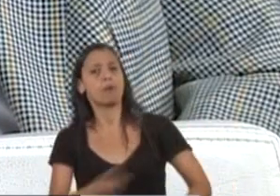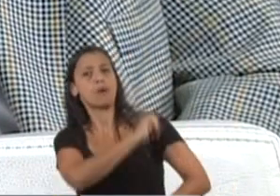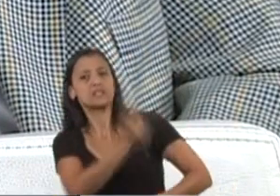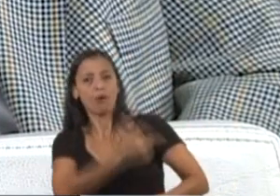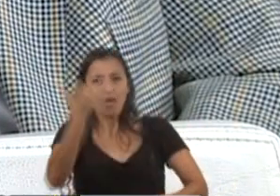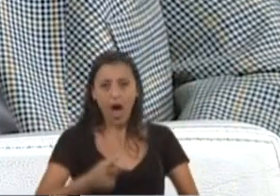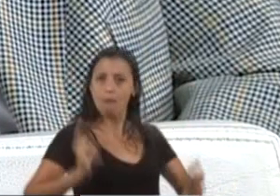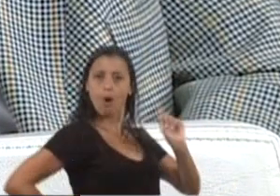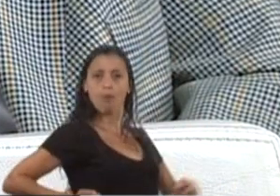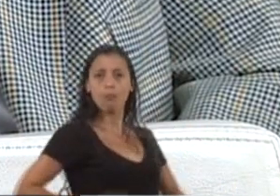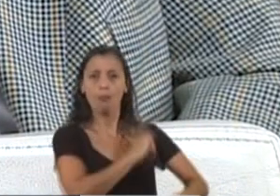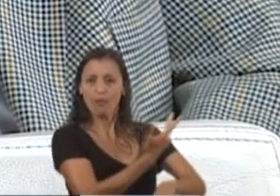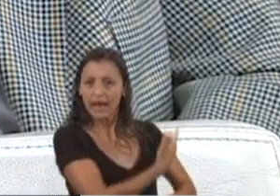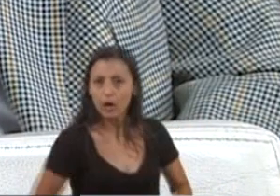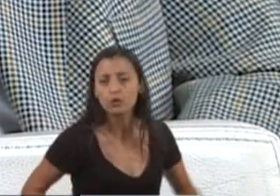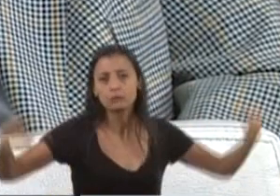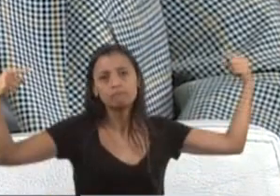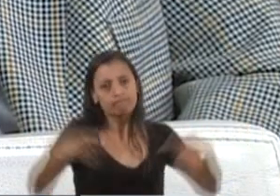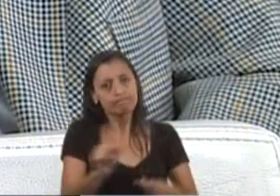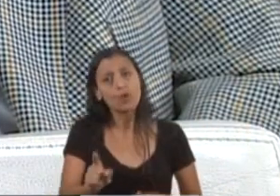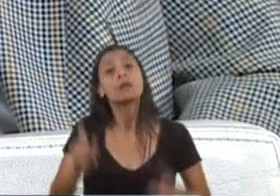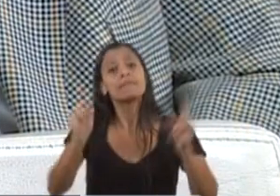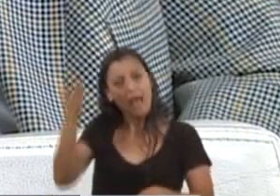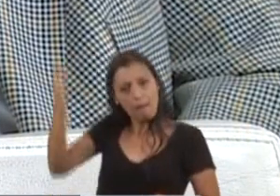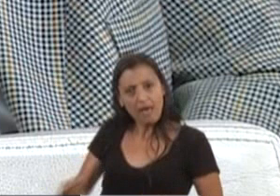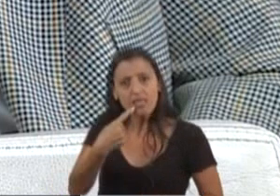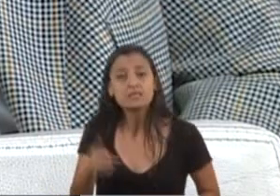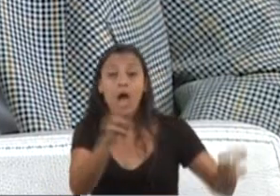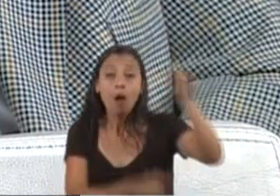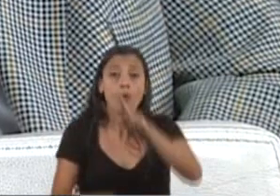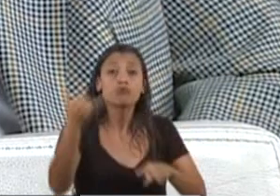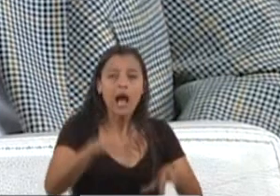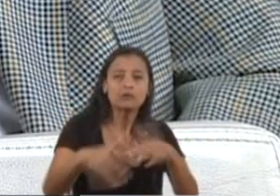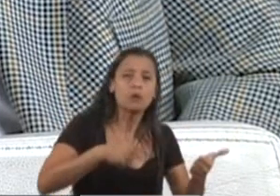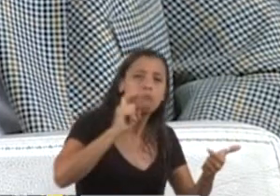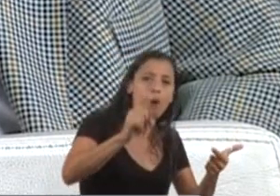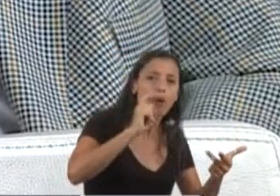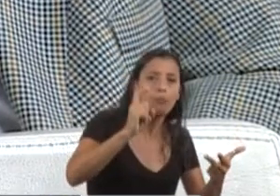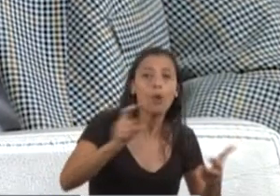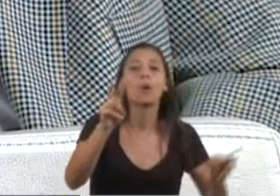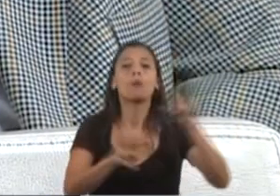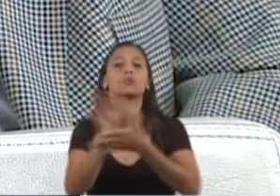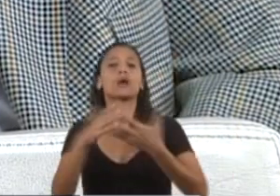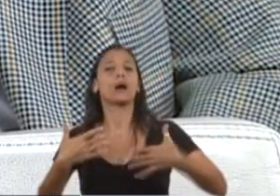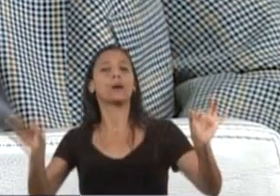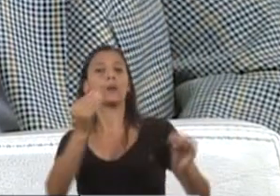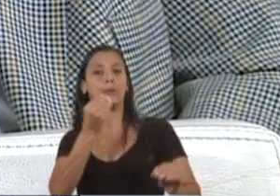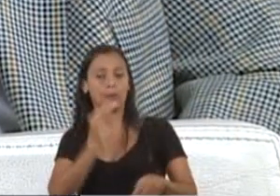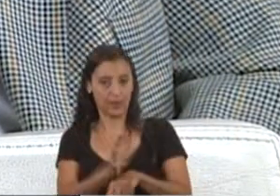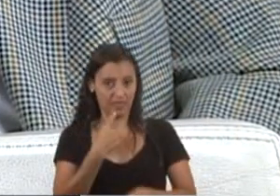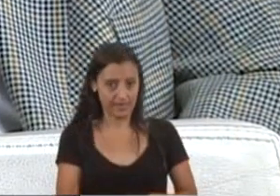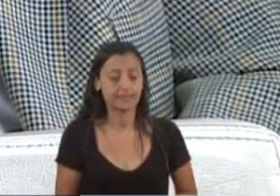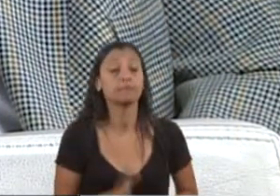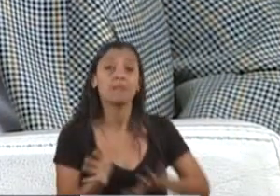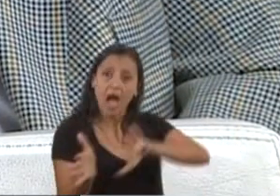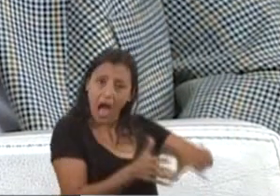Ejecutivo y que además pretende la impunidad ante hechos de flagrancia de público conocimiento. Pero más allá de lo que dice Unión por